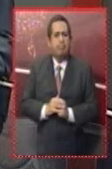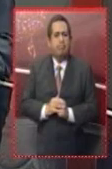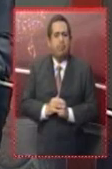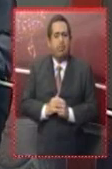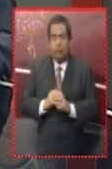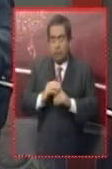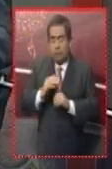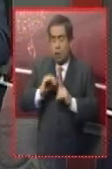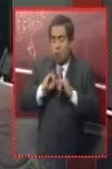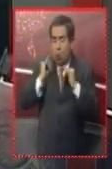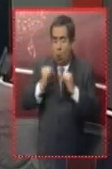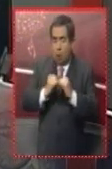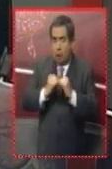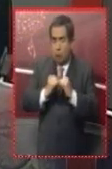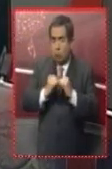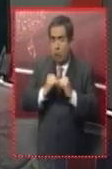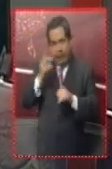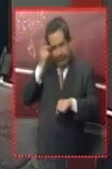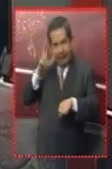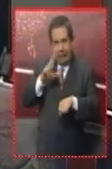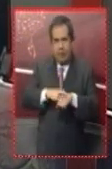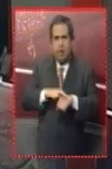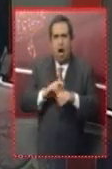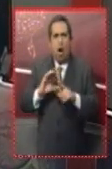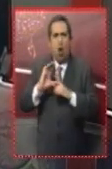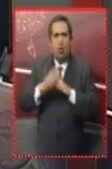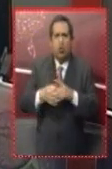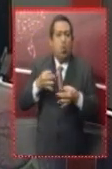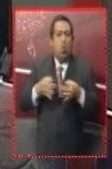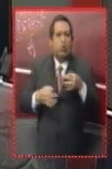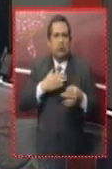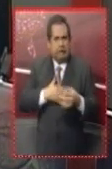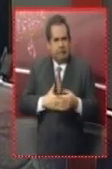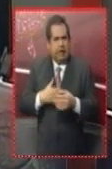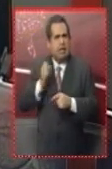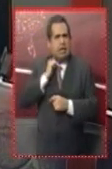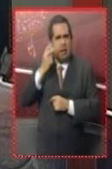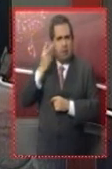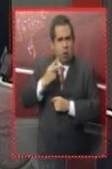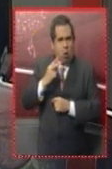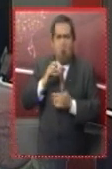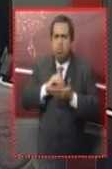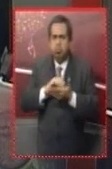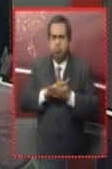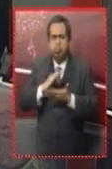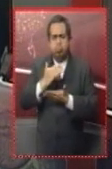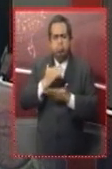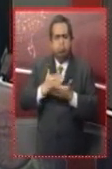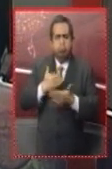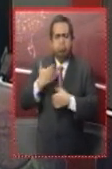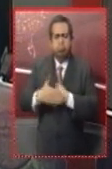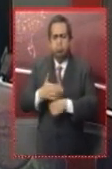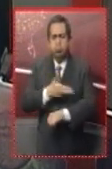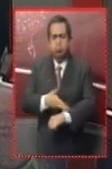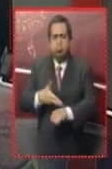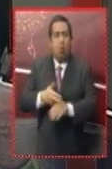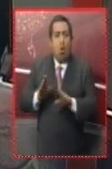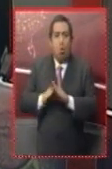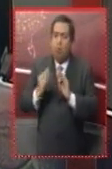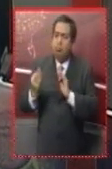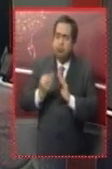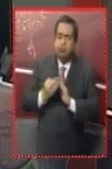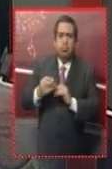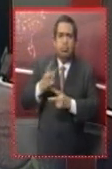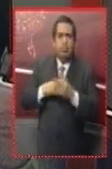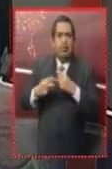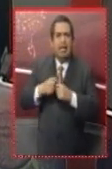Un acuerdo de la Junta Directiva de la Comisión de Justicia del Senado de la República por el que se ha establecido el procedimiento para la comparecencia y